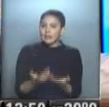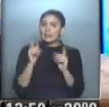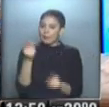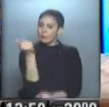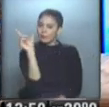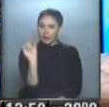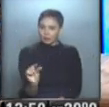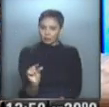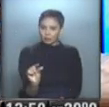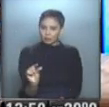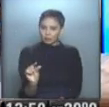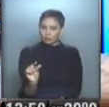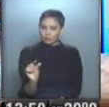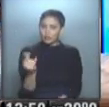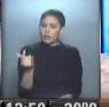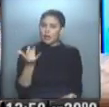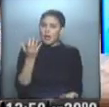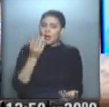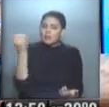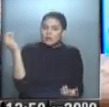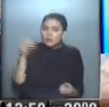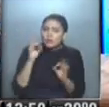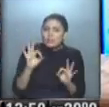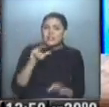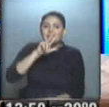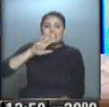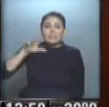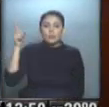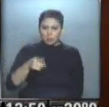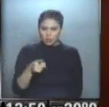menor precio? ¿Es suficiente el 35%?